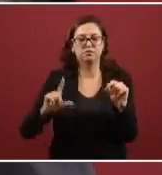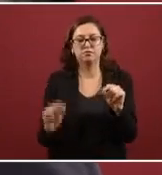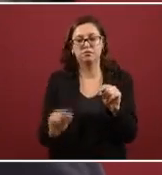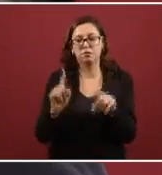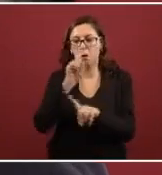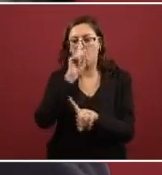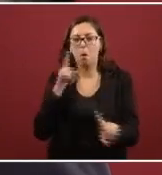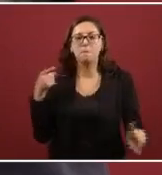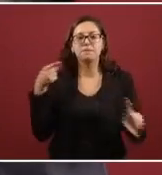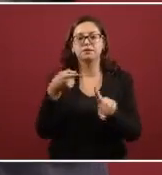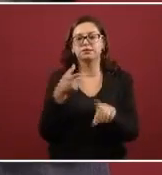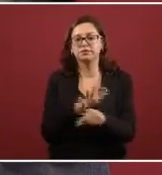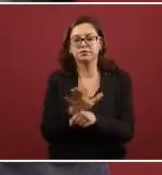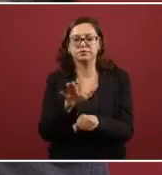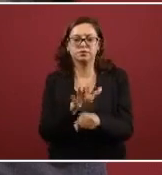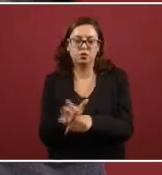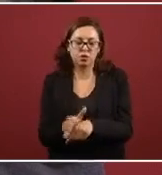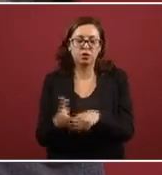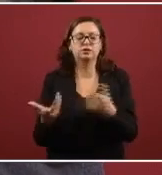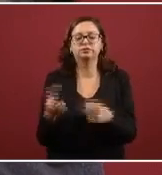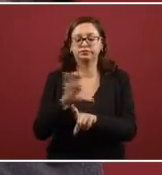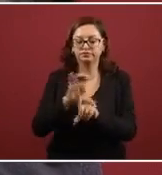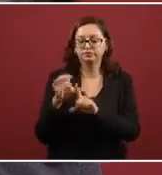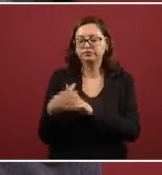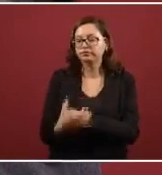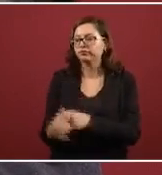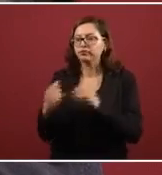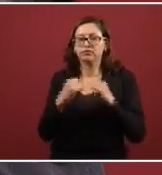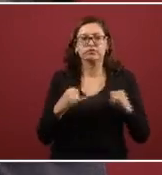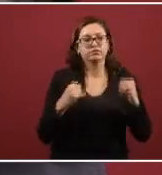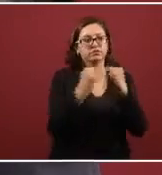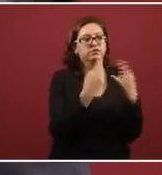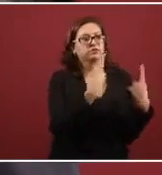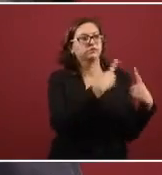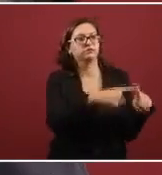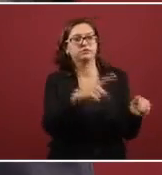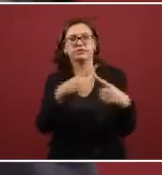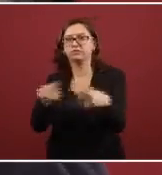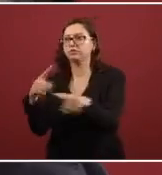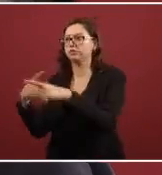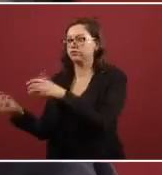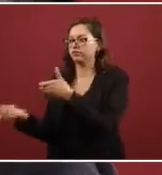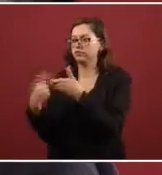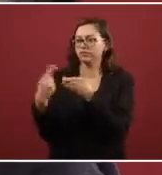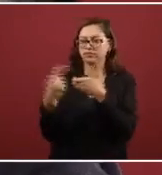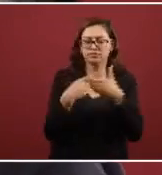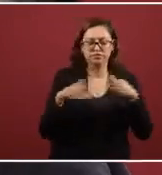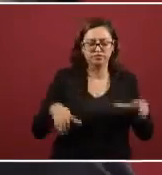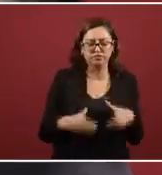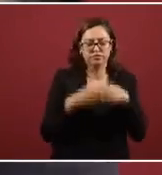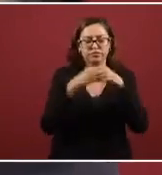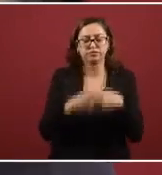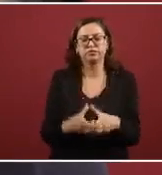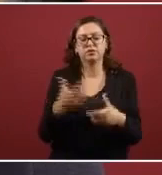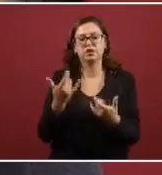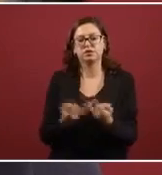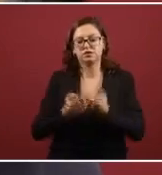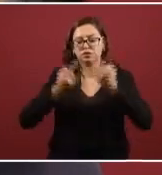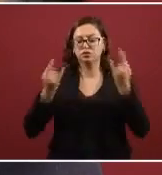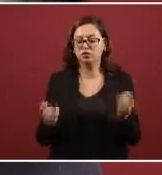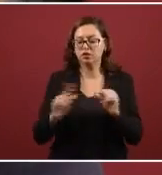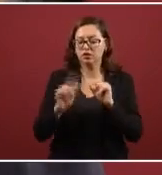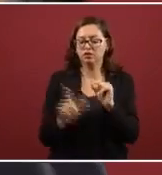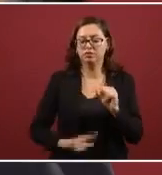de una comisión interinstitucional se fortalezca el papel de la historia en la vida pública de México. El